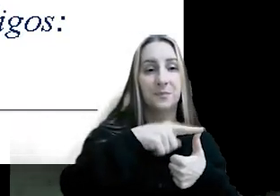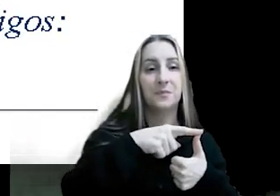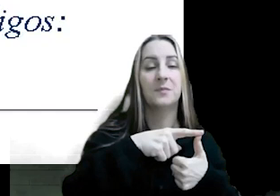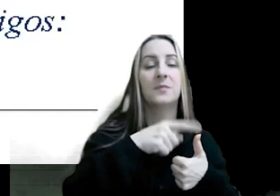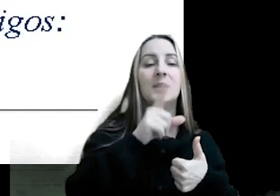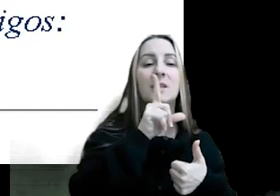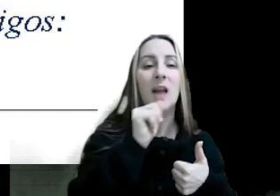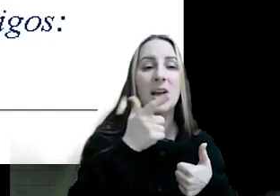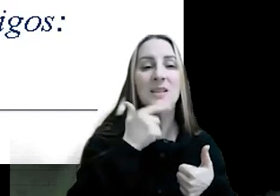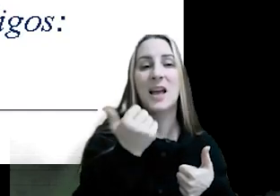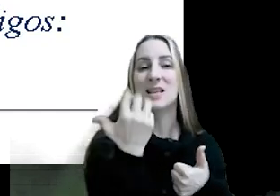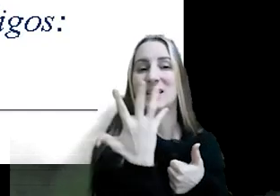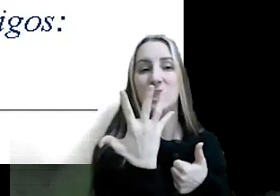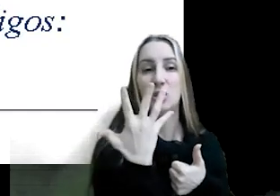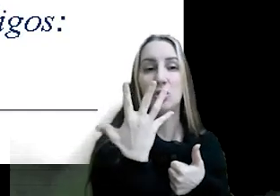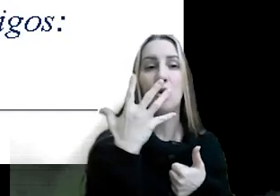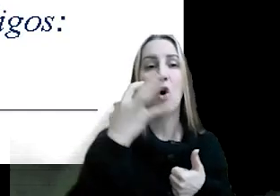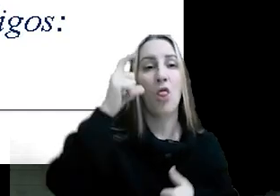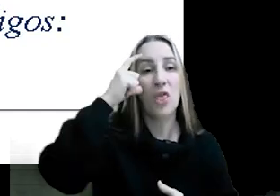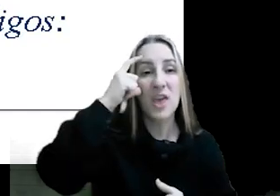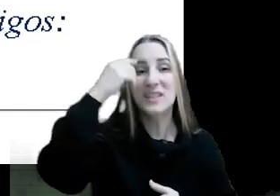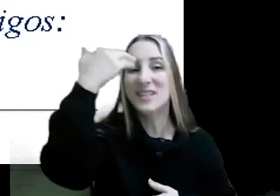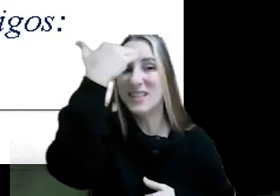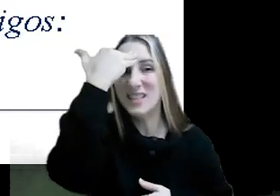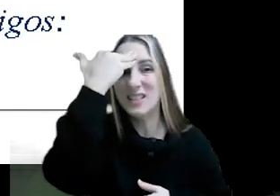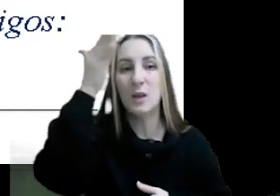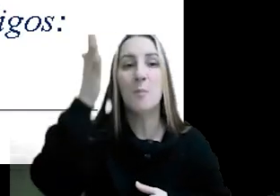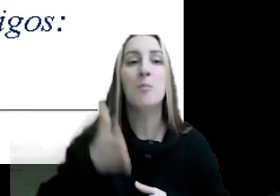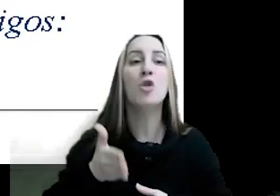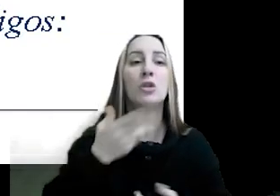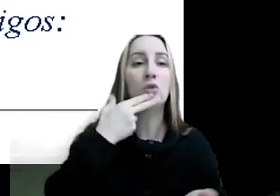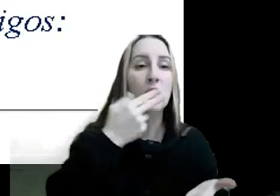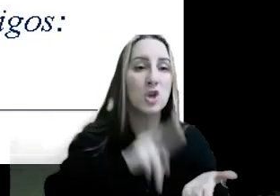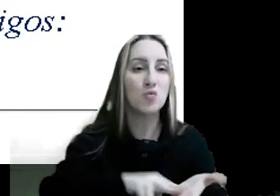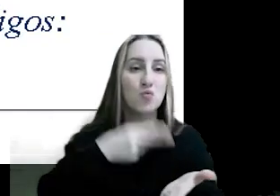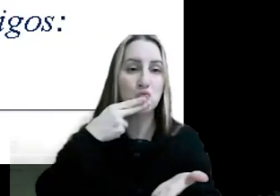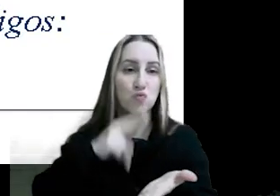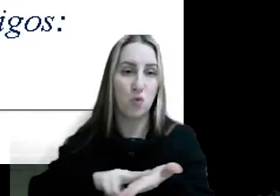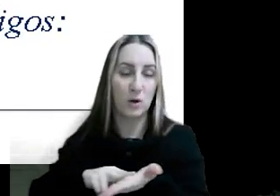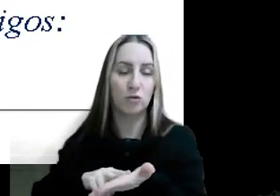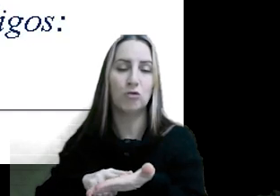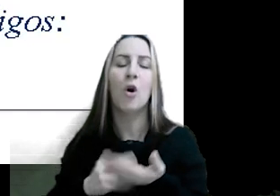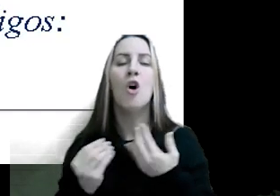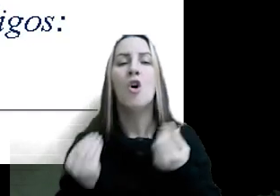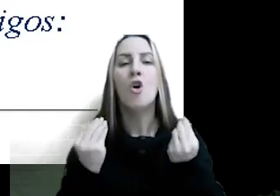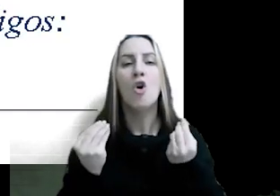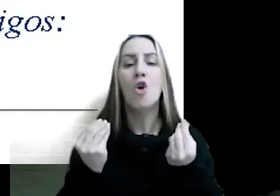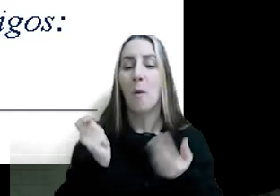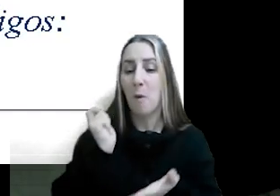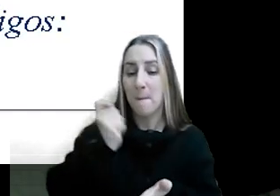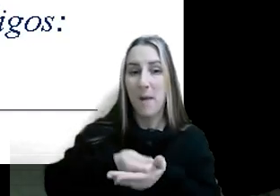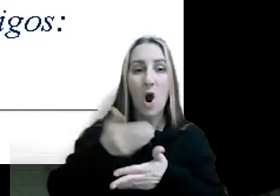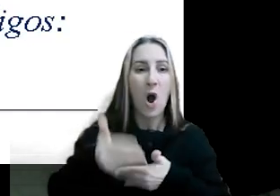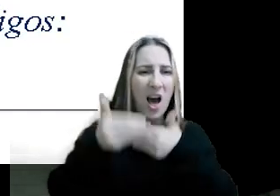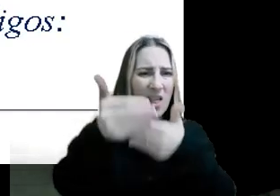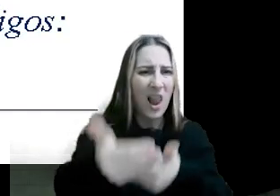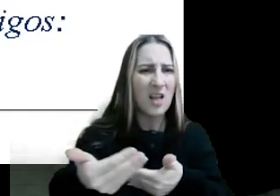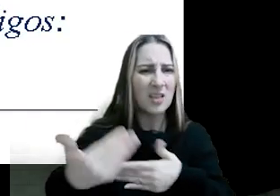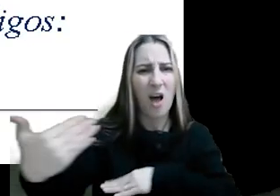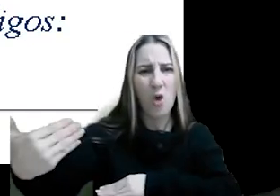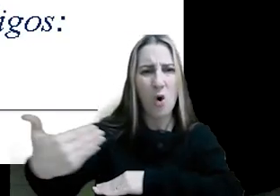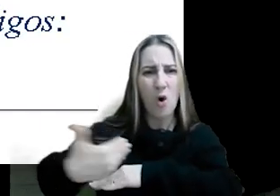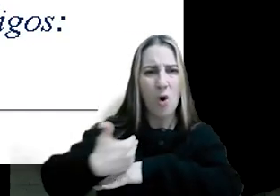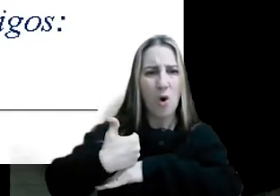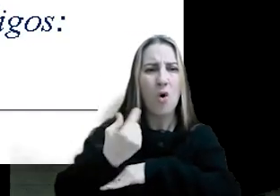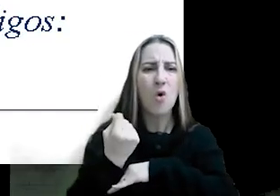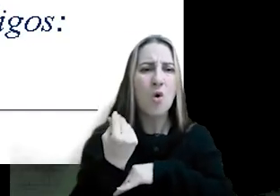del 5, 10 y 15% de impuesto. ¿Cómo ingresa el pago adelantado? A través de un